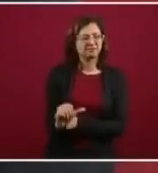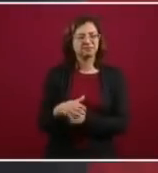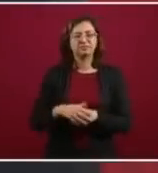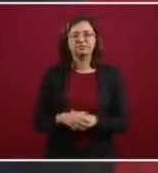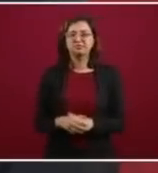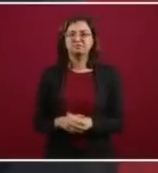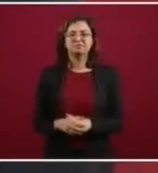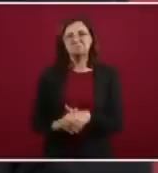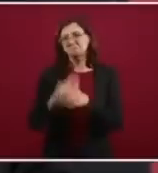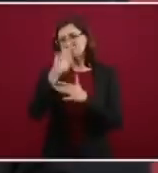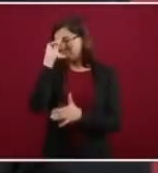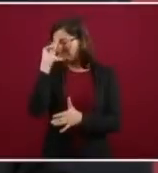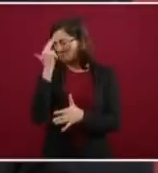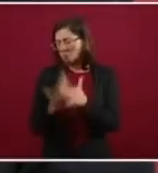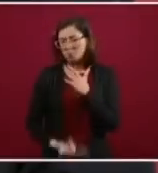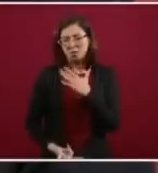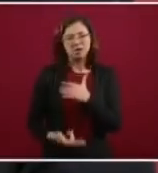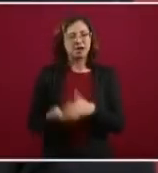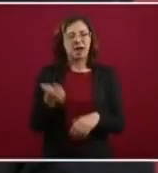de falta de respeto.